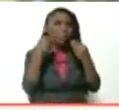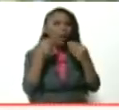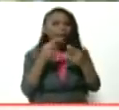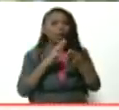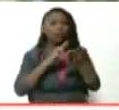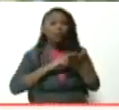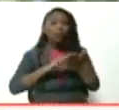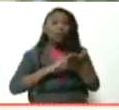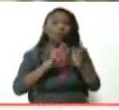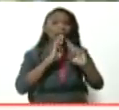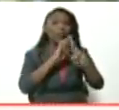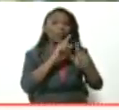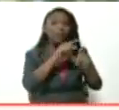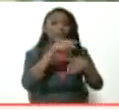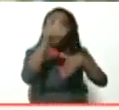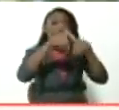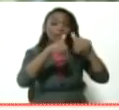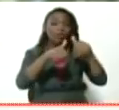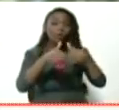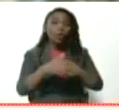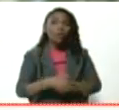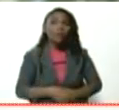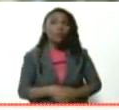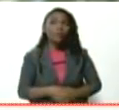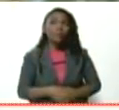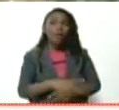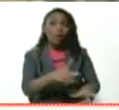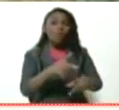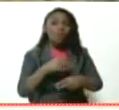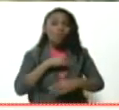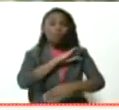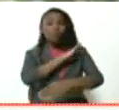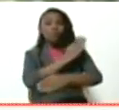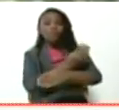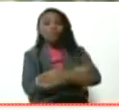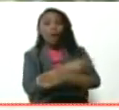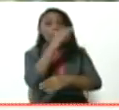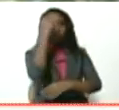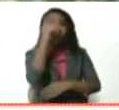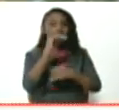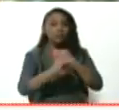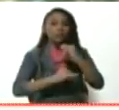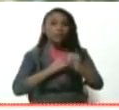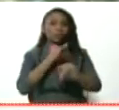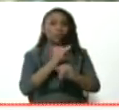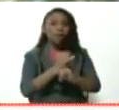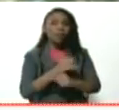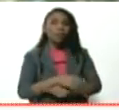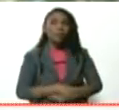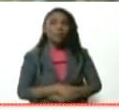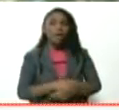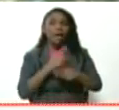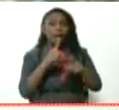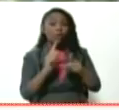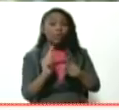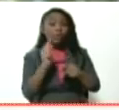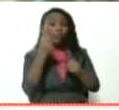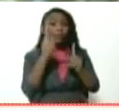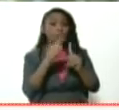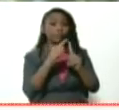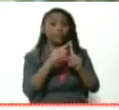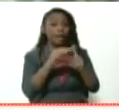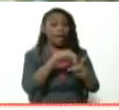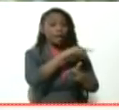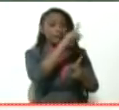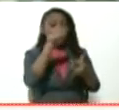resultados de esas elecciones, ¿verdad?, tomen mayor fuerza, sobre todo a nivel internacional? Eso en primera instancia. Y en